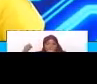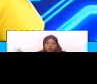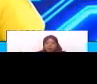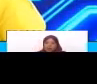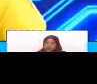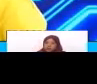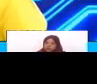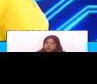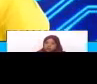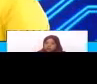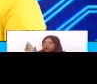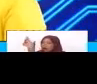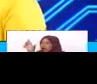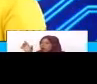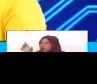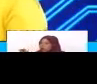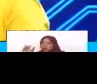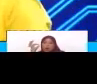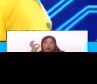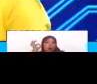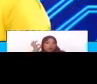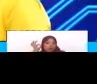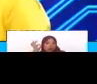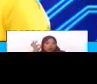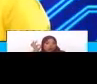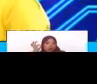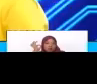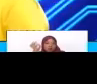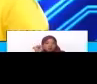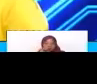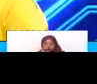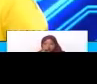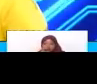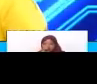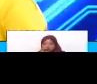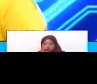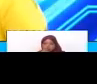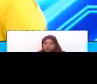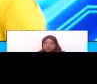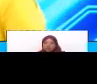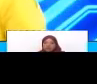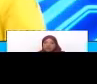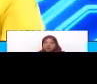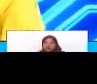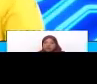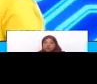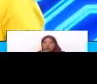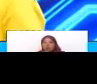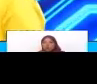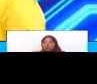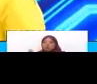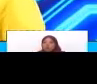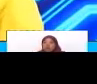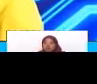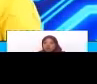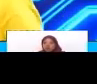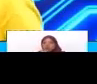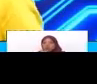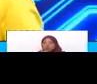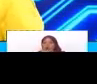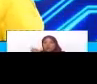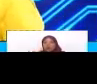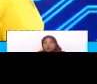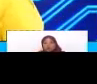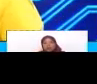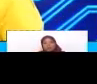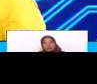embajadora de Guyana ante Naciones Unidas, el Consejo de Seguridad, ella declaró que eran el mejor